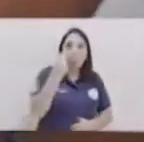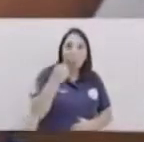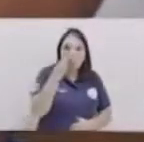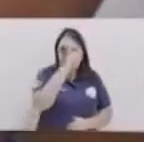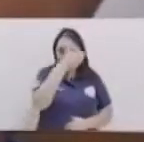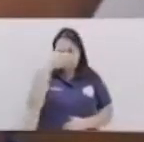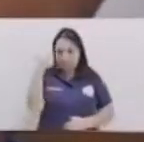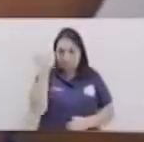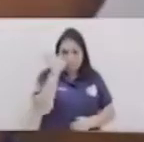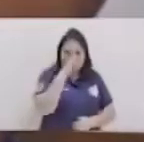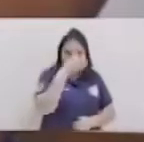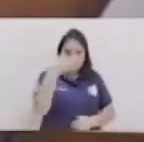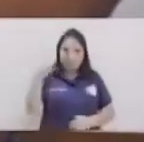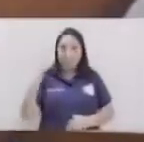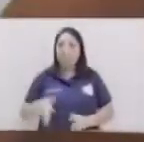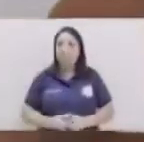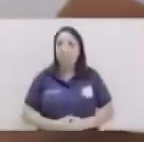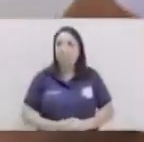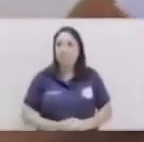agregar blanco.